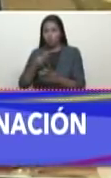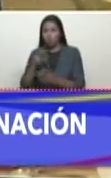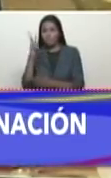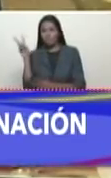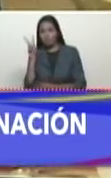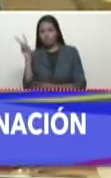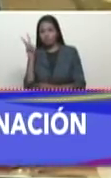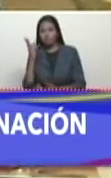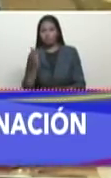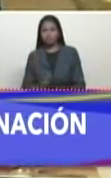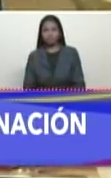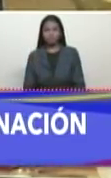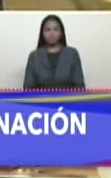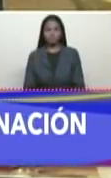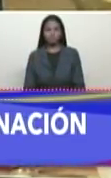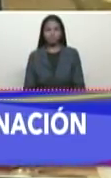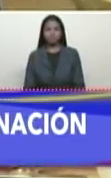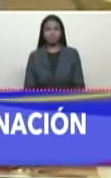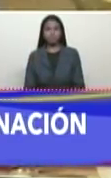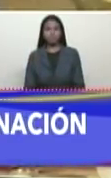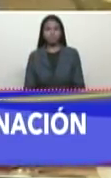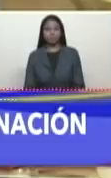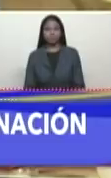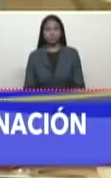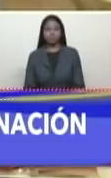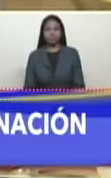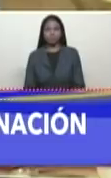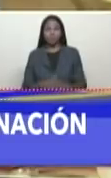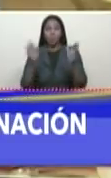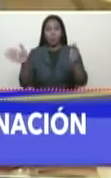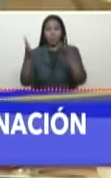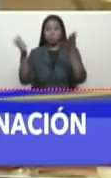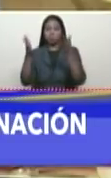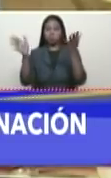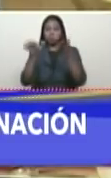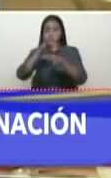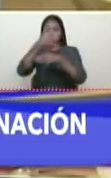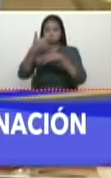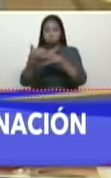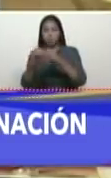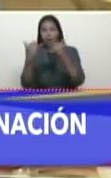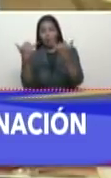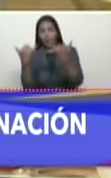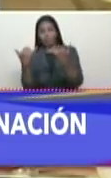país auspiciado por un plan permanente